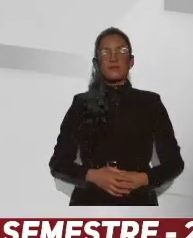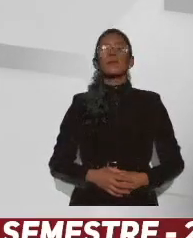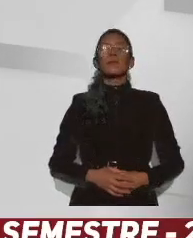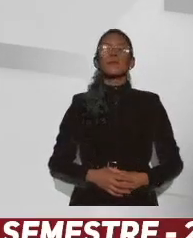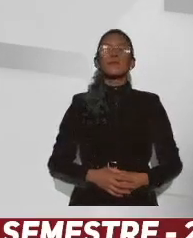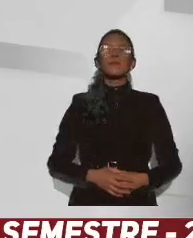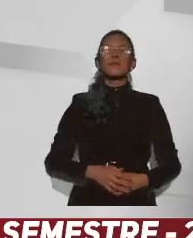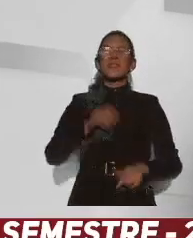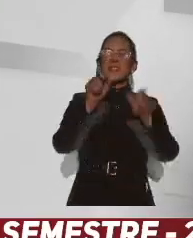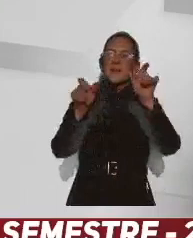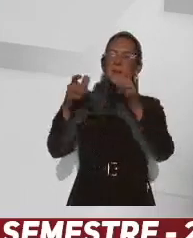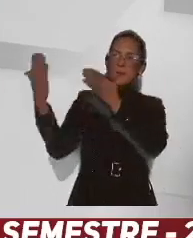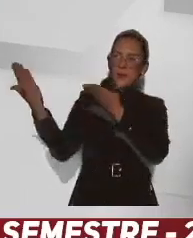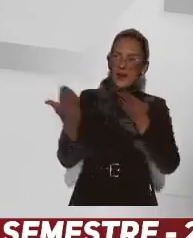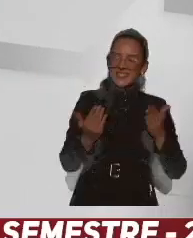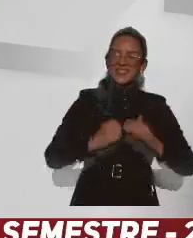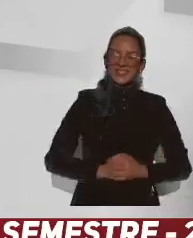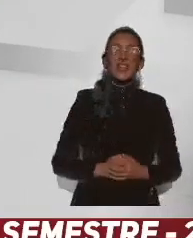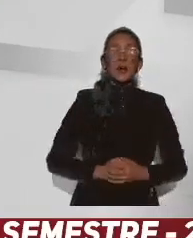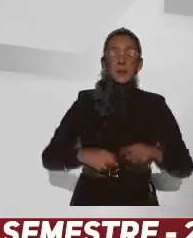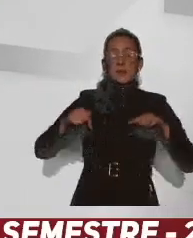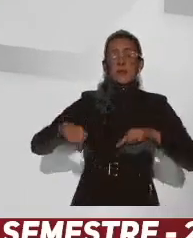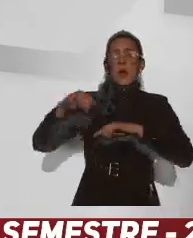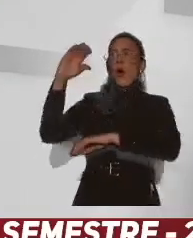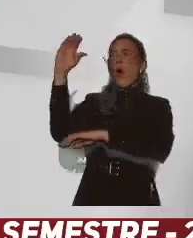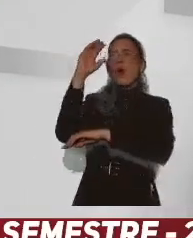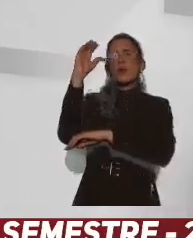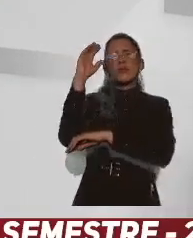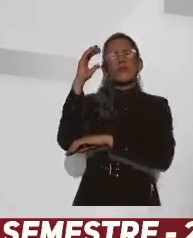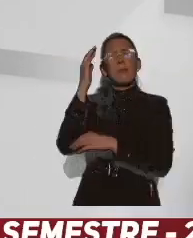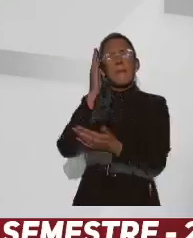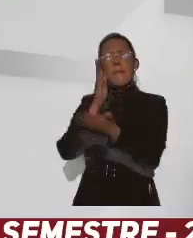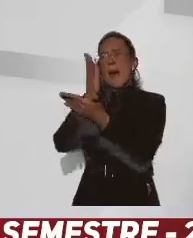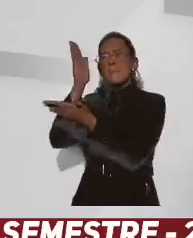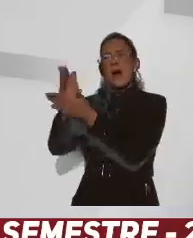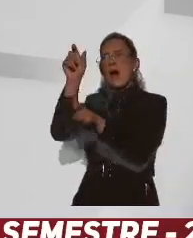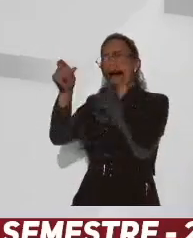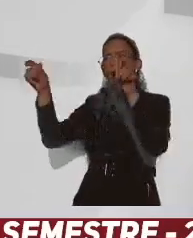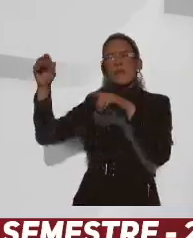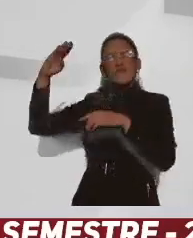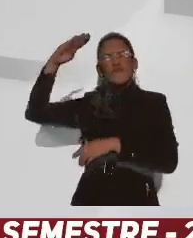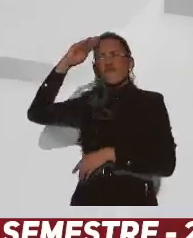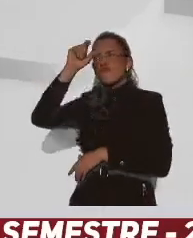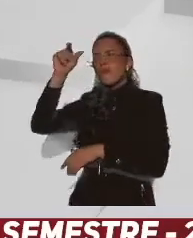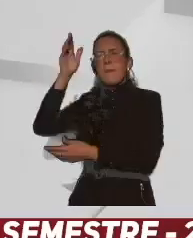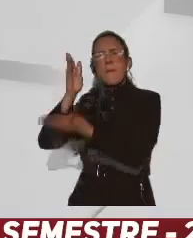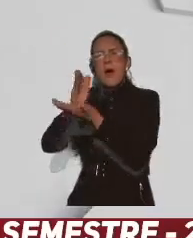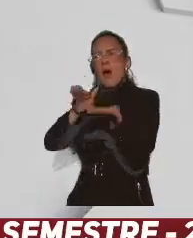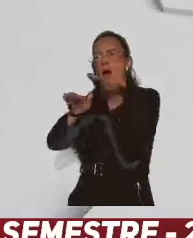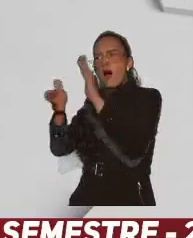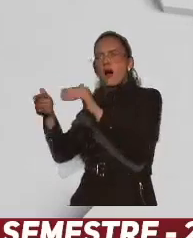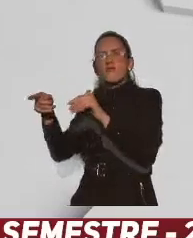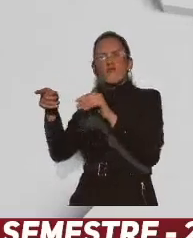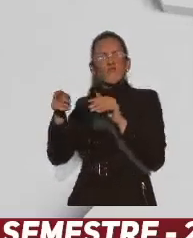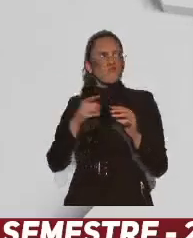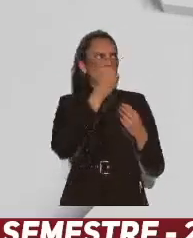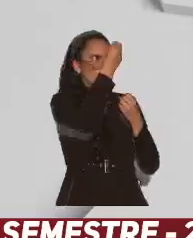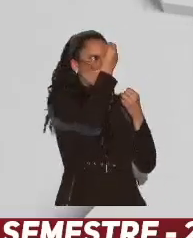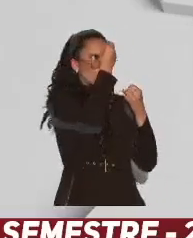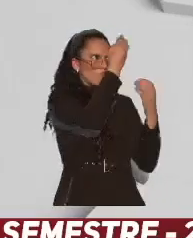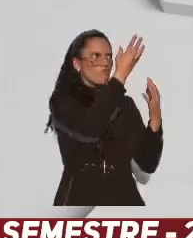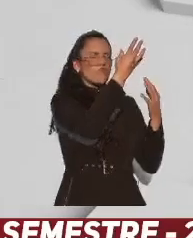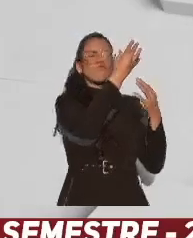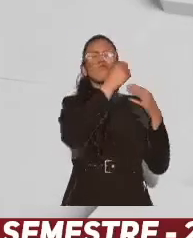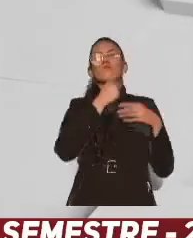Bienvenidos. Hoy Colombia siente el dolor por la partida de los soldados que ofrendaron sus vidas en cumplimiento del deber en el